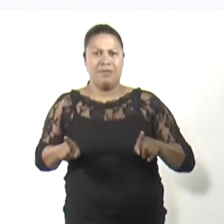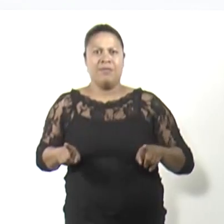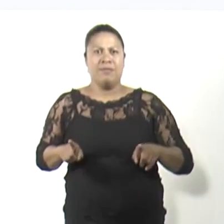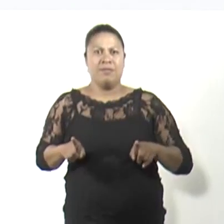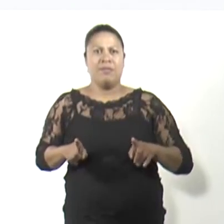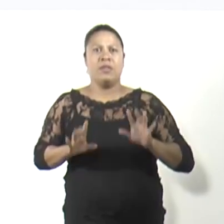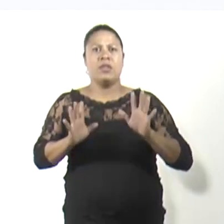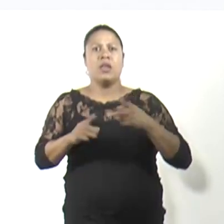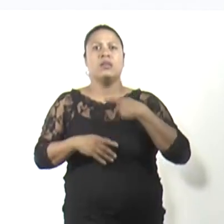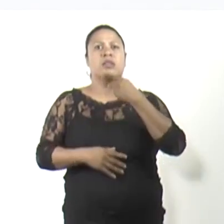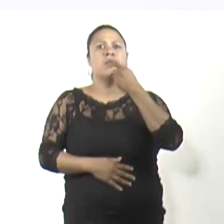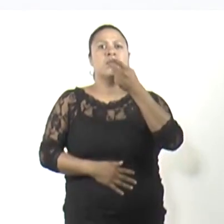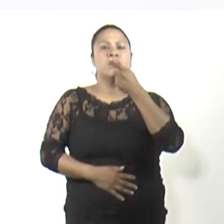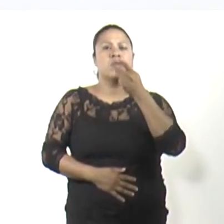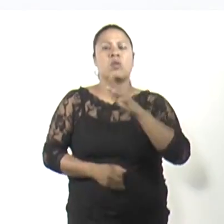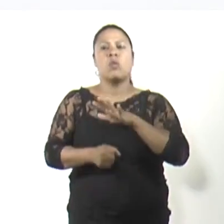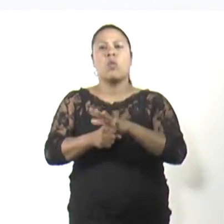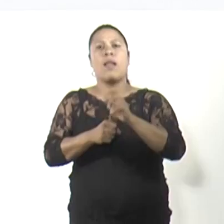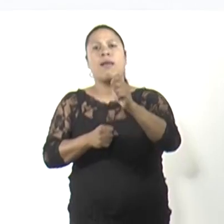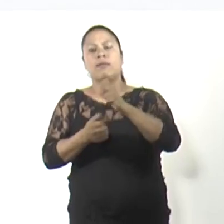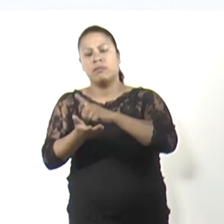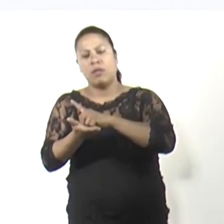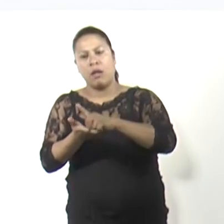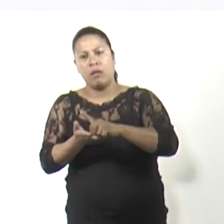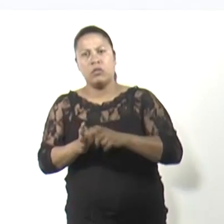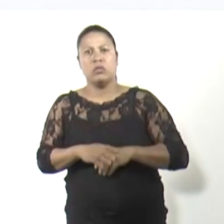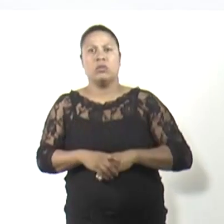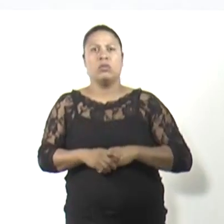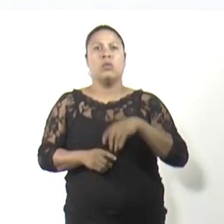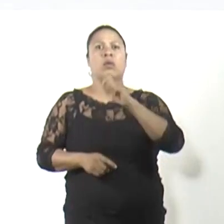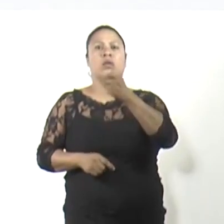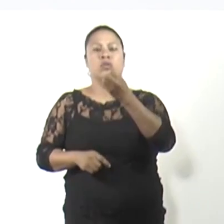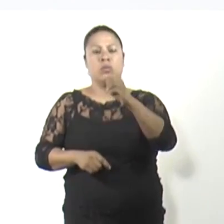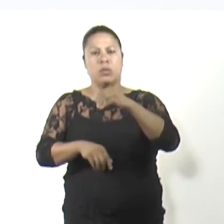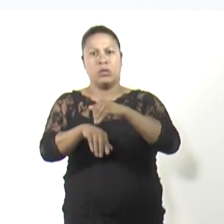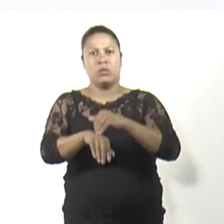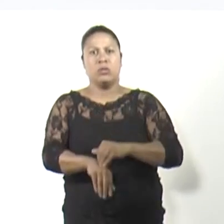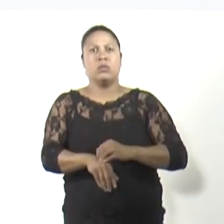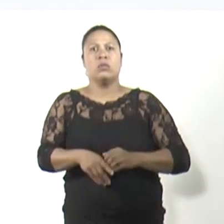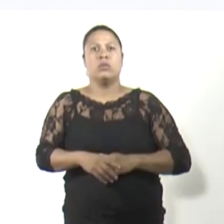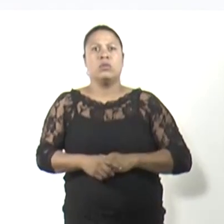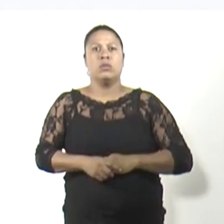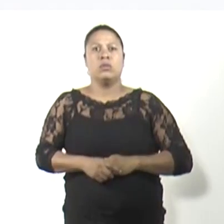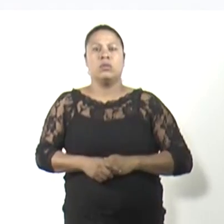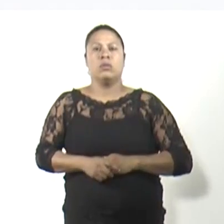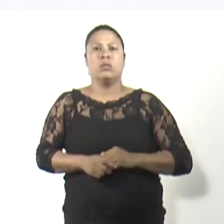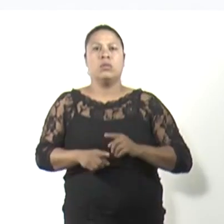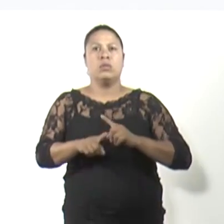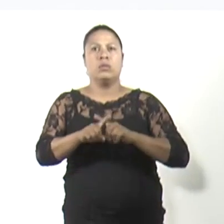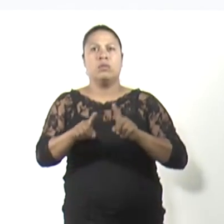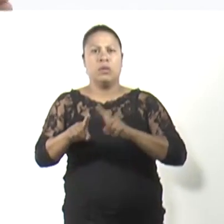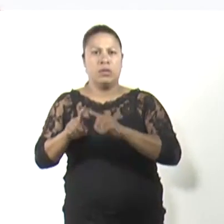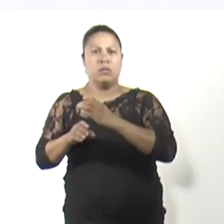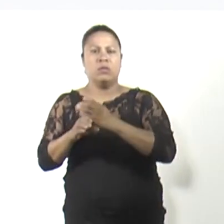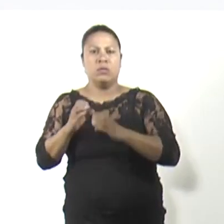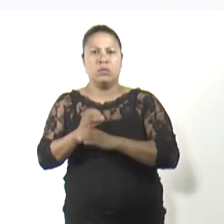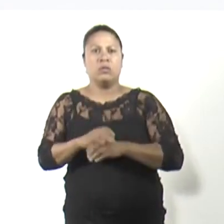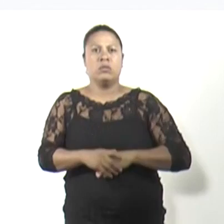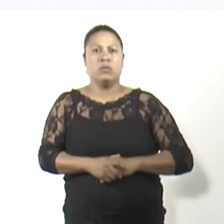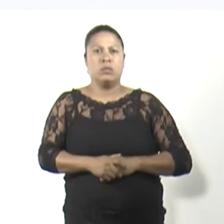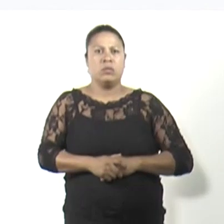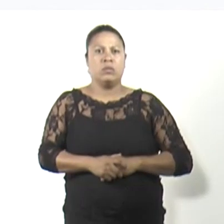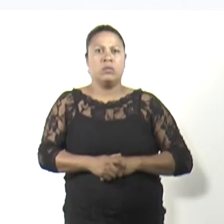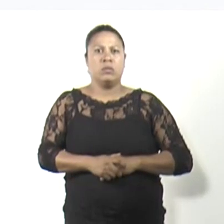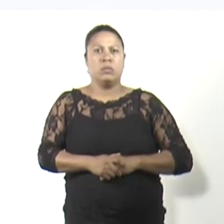estamos hablando de cuáles van a ser los derechos, las obligaciones, pero también la sanción cuando no se